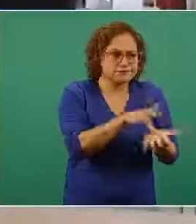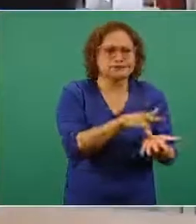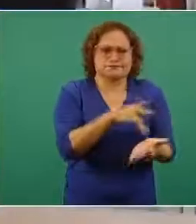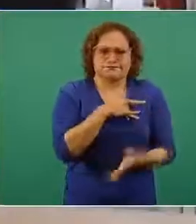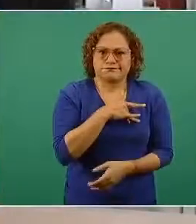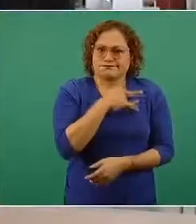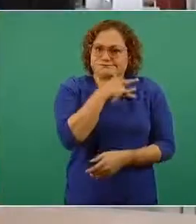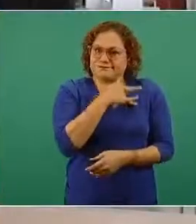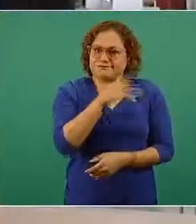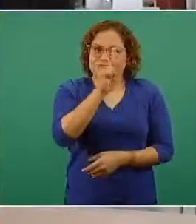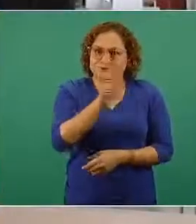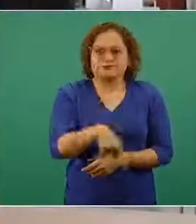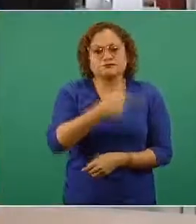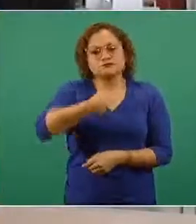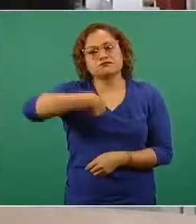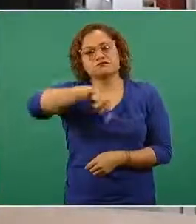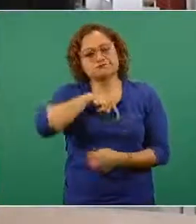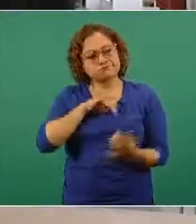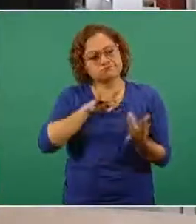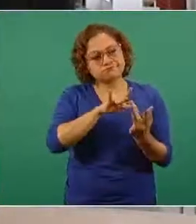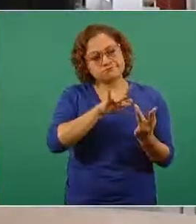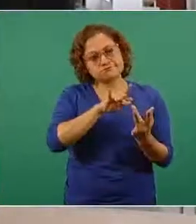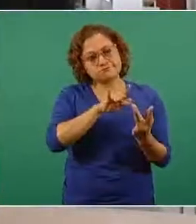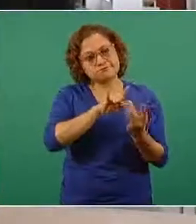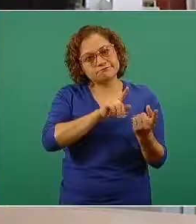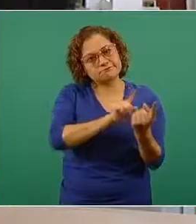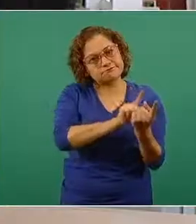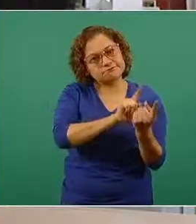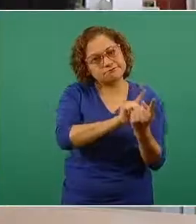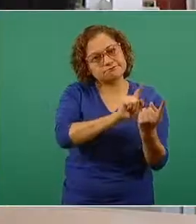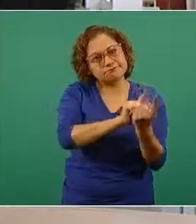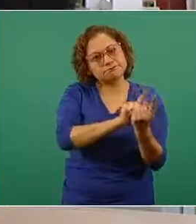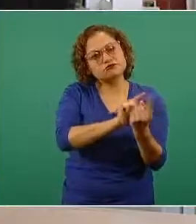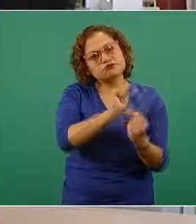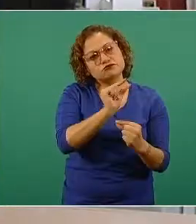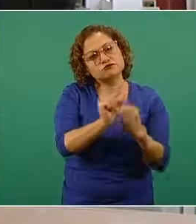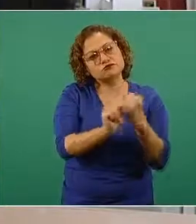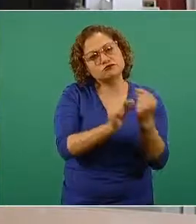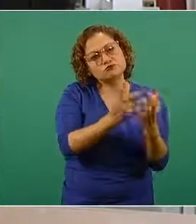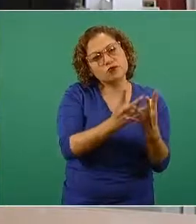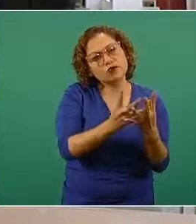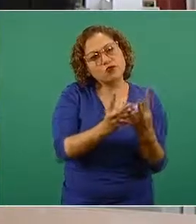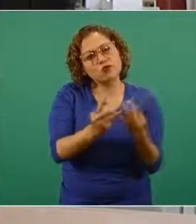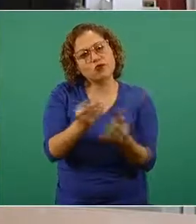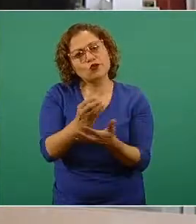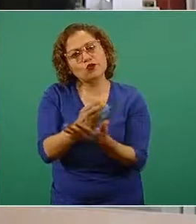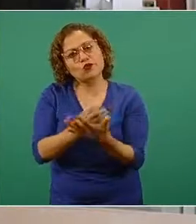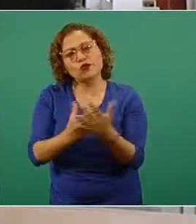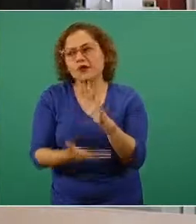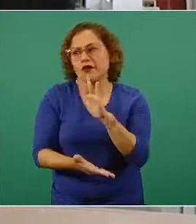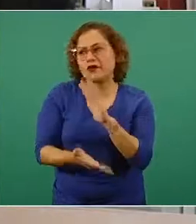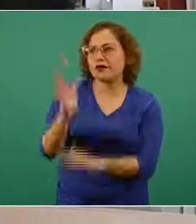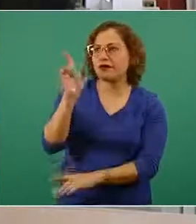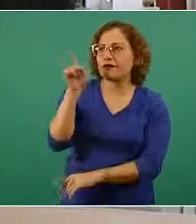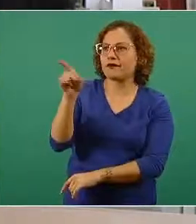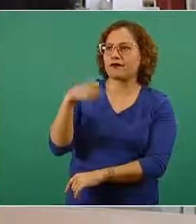como estar muy en contacto. Ya cuando se van recuperando y se van súper satisfechas, es como algo